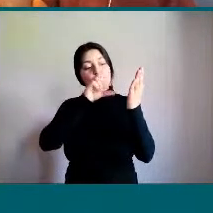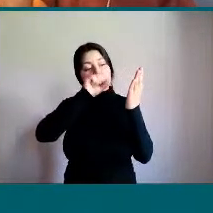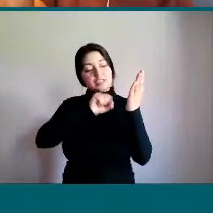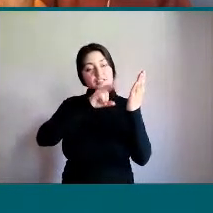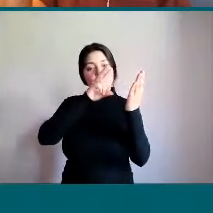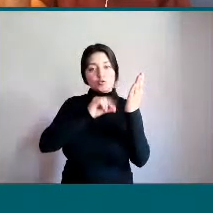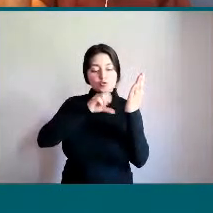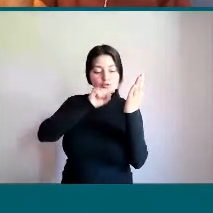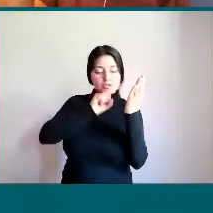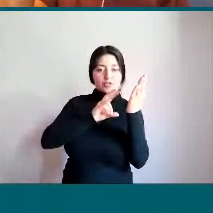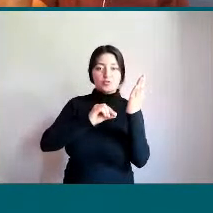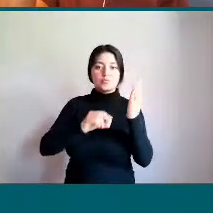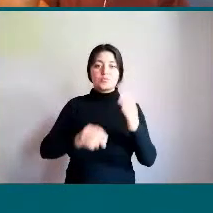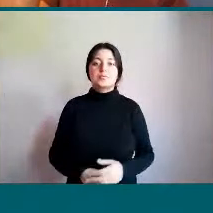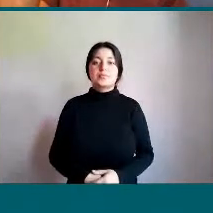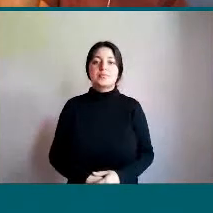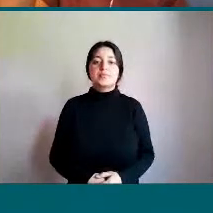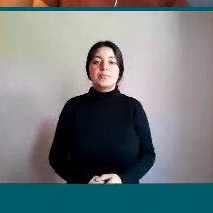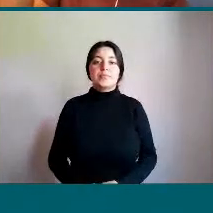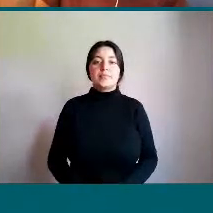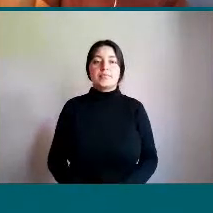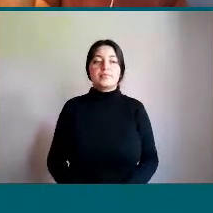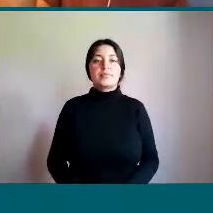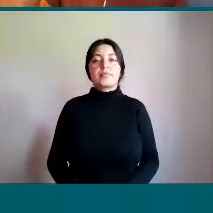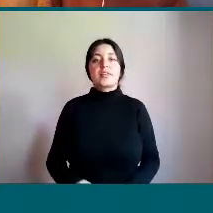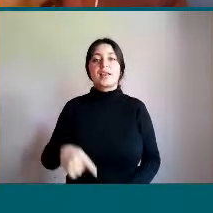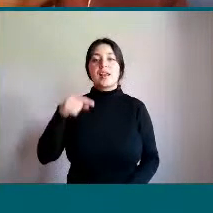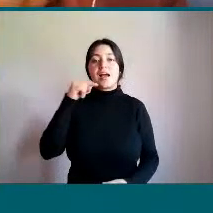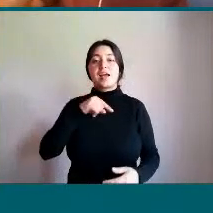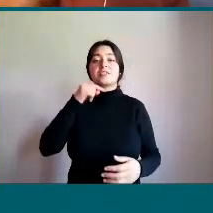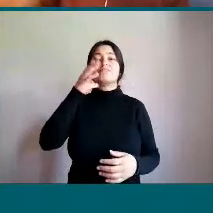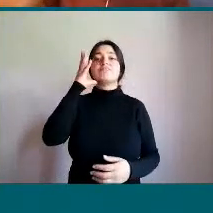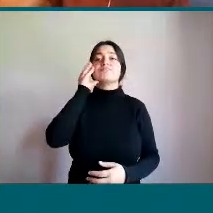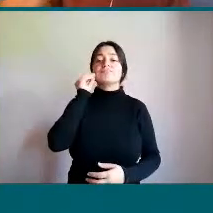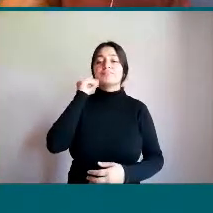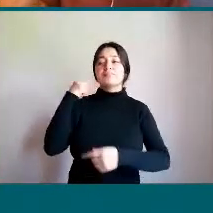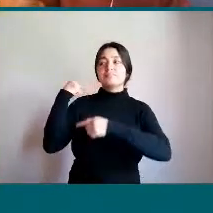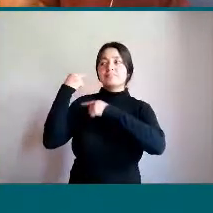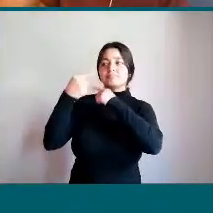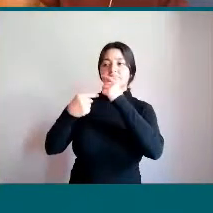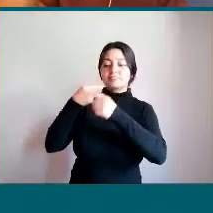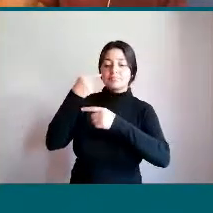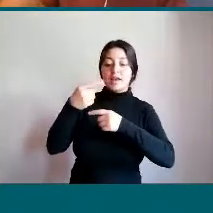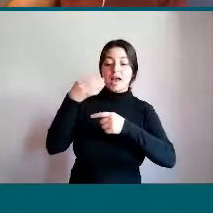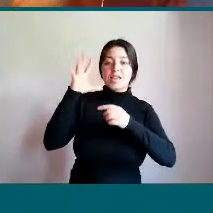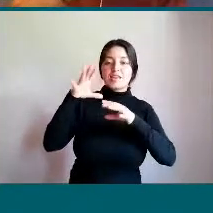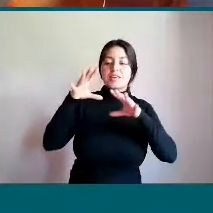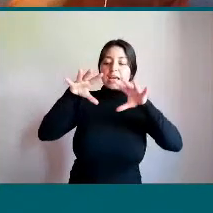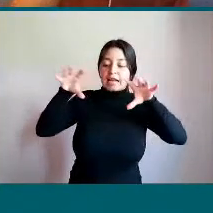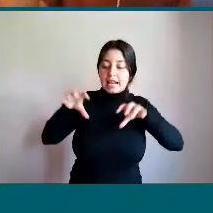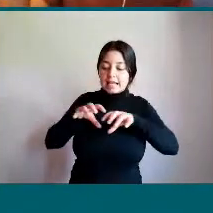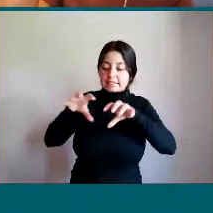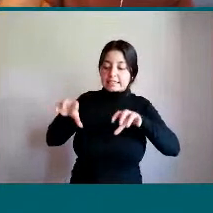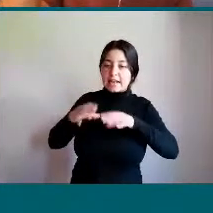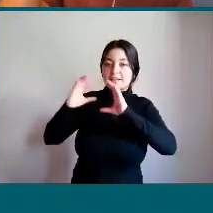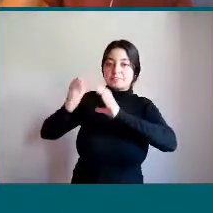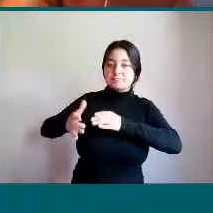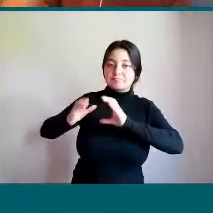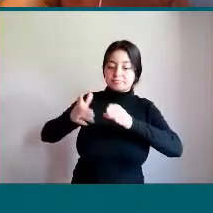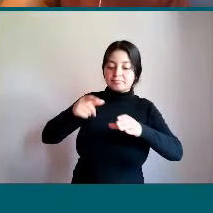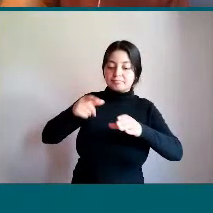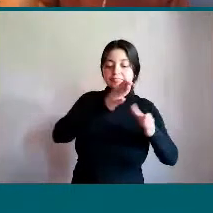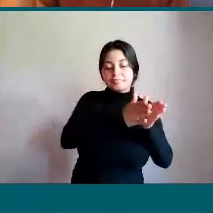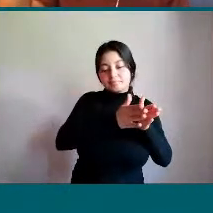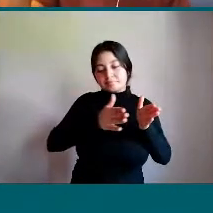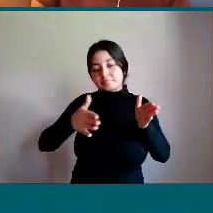¿vale? Podemos hacer un registro anecdótico que va básicamente de registrar todo lo que estamos evaluando sobre esos indicadores que yo